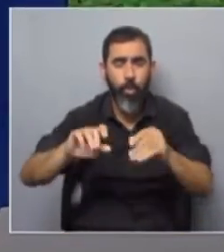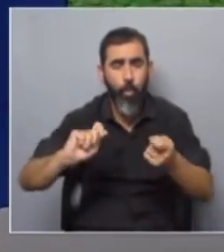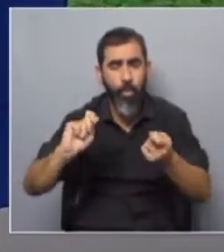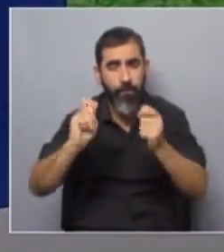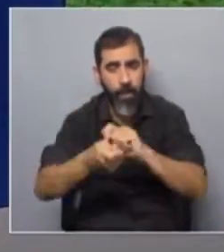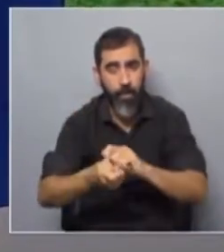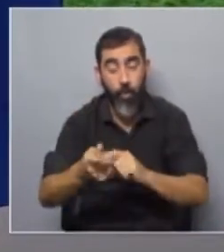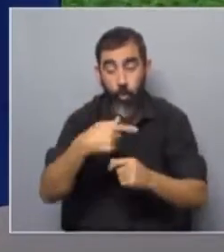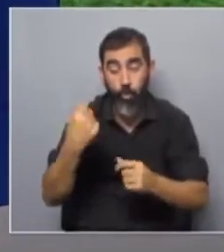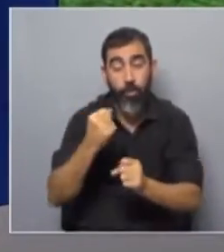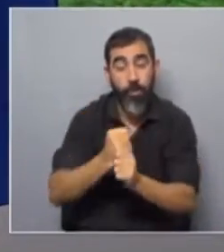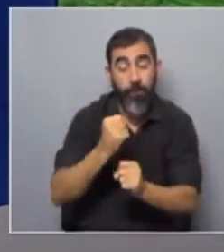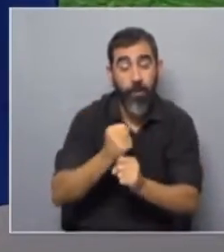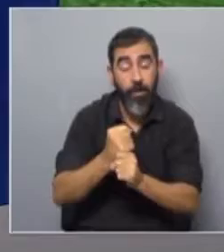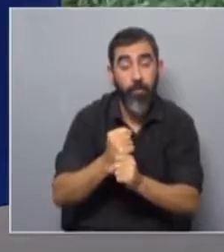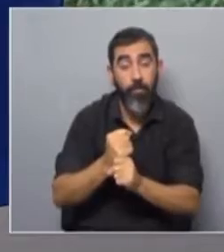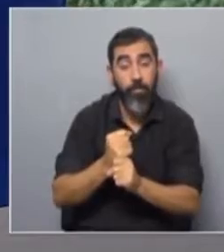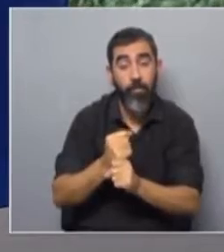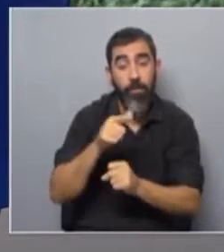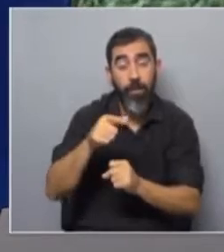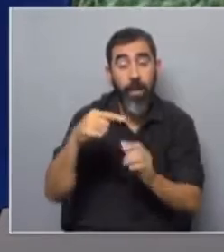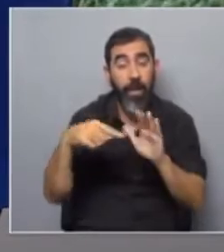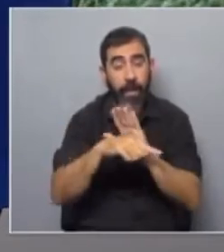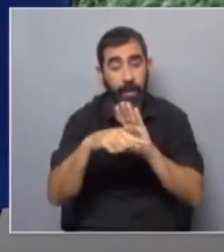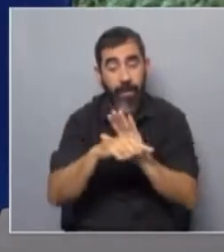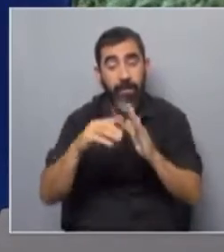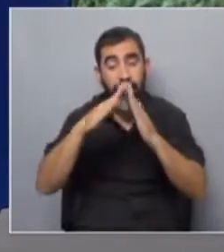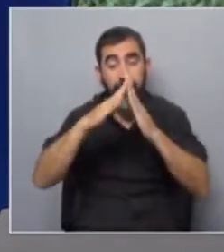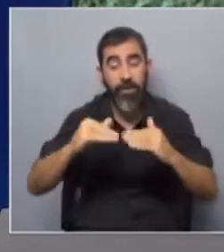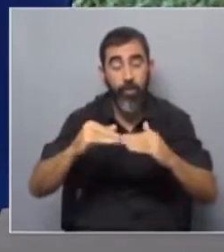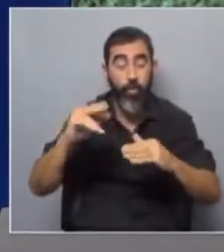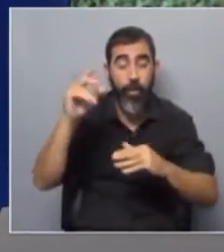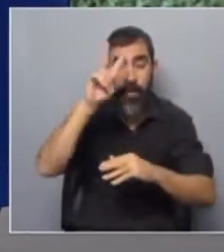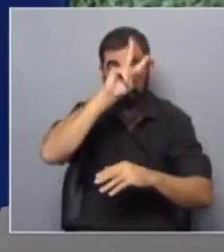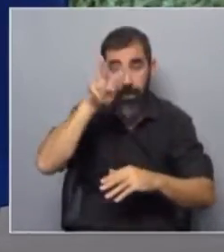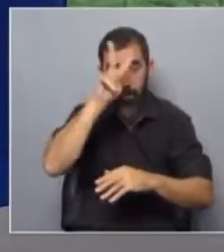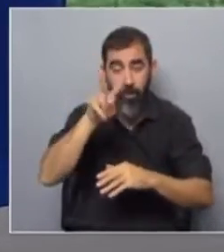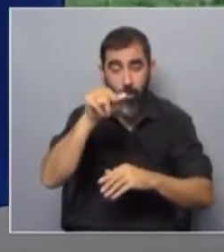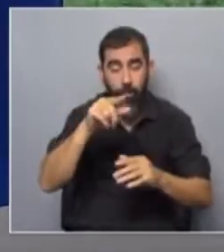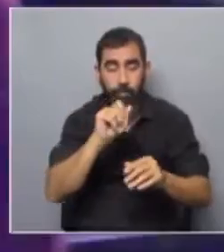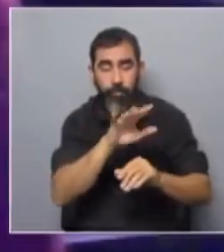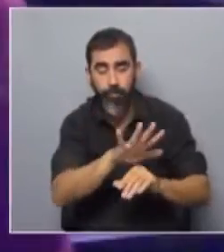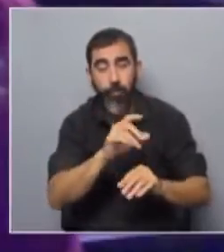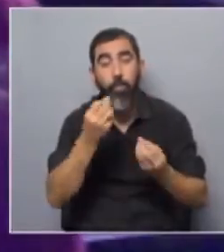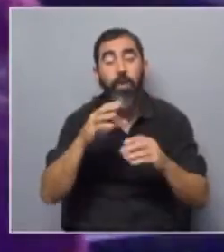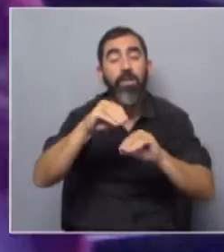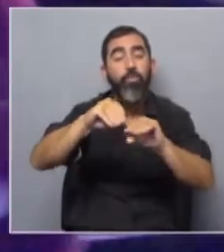Nosotros estamos trabajando ahora en el este con los Cerritos de Indios, que son un tipo particular porque son